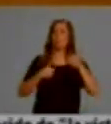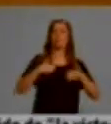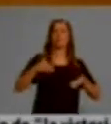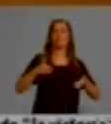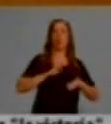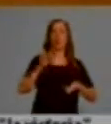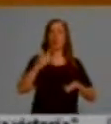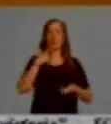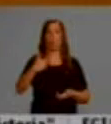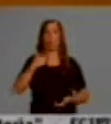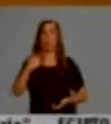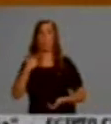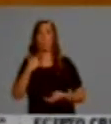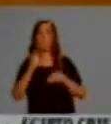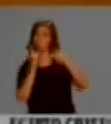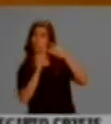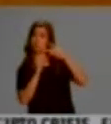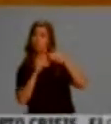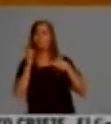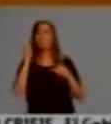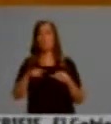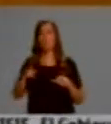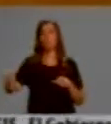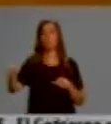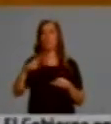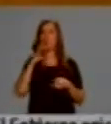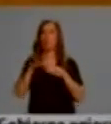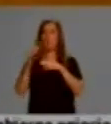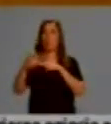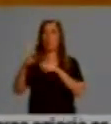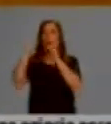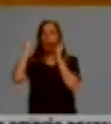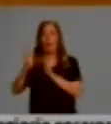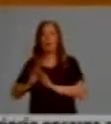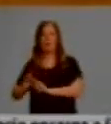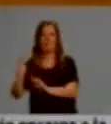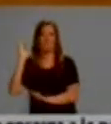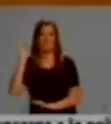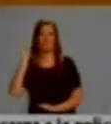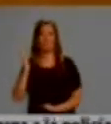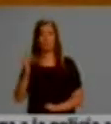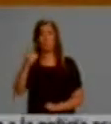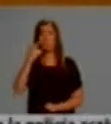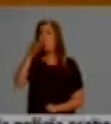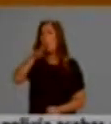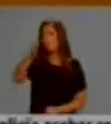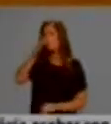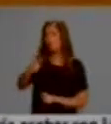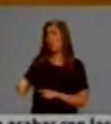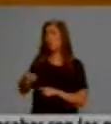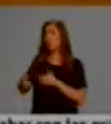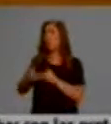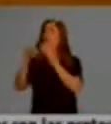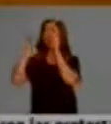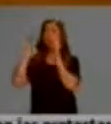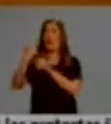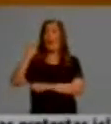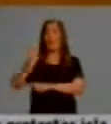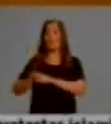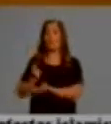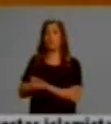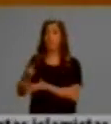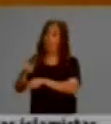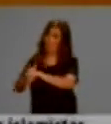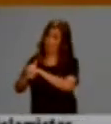empresas. Y por otro lado, está la parte que afecta a los partidos políticos, ya que en vista de las acusaciones realizadas por su propio tesorero